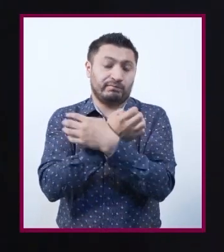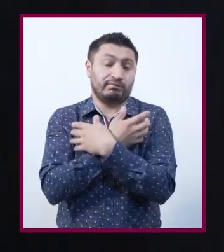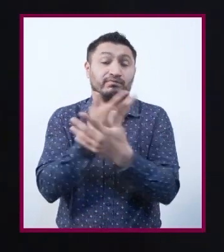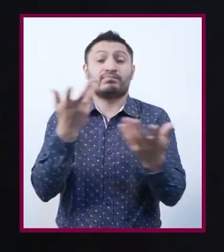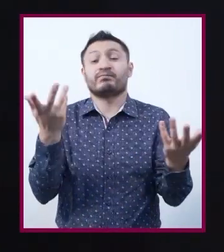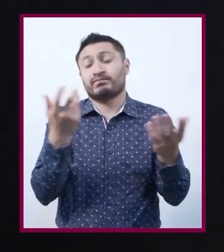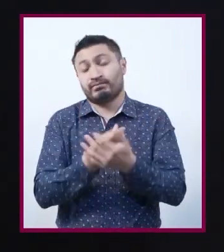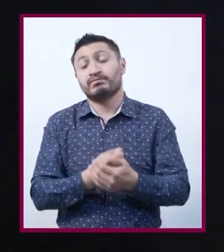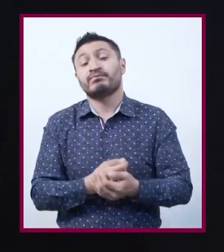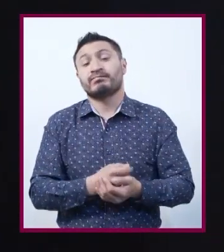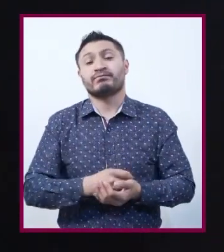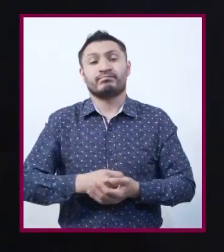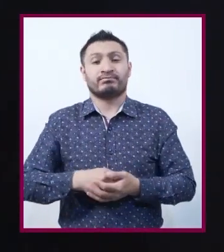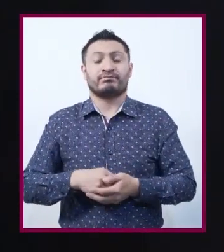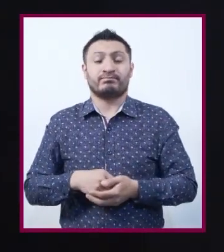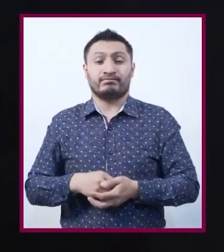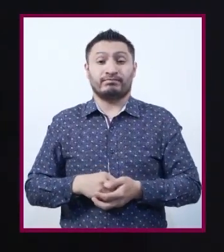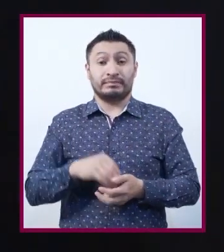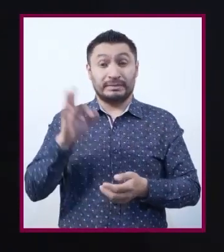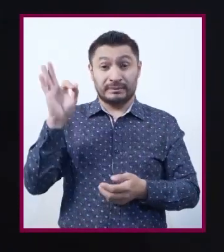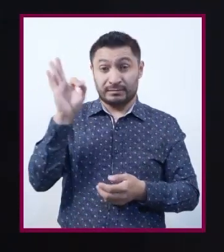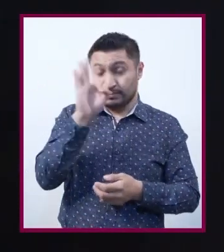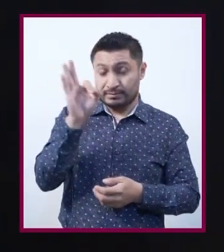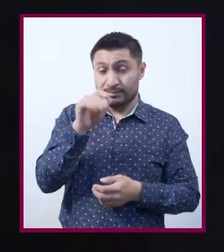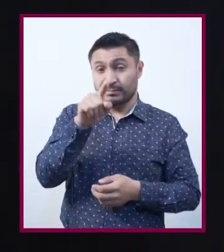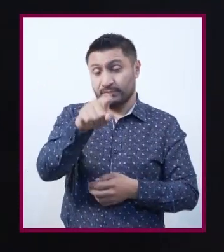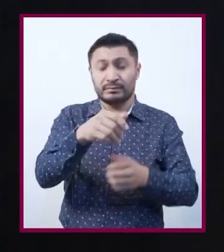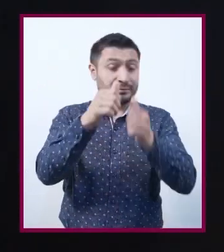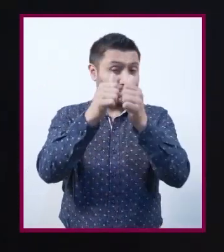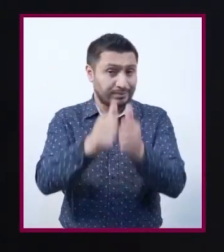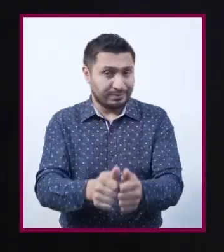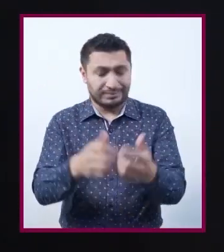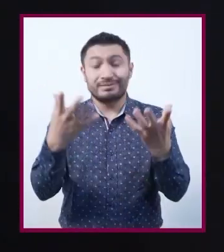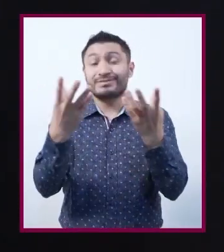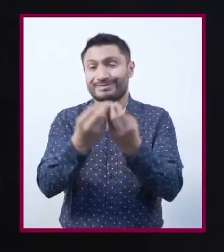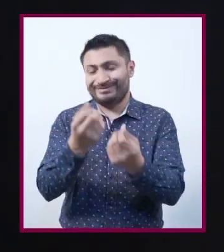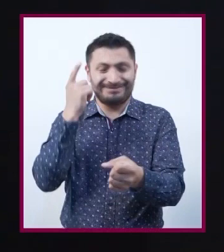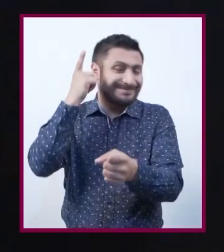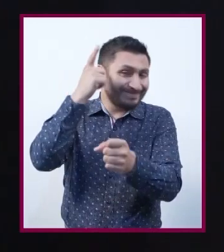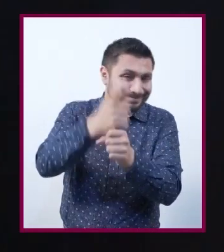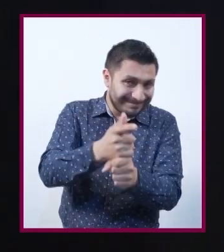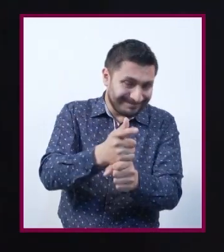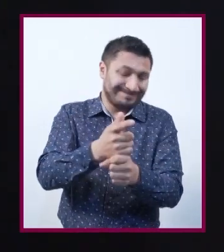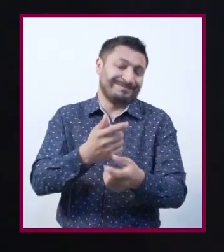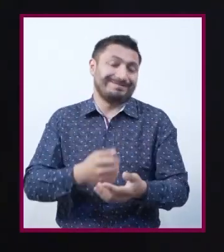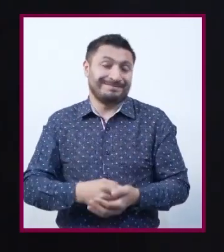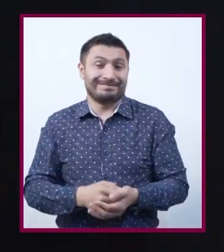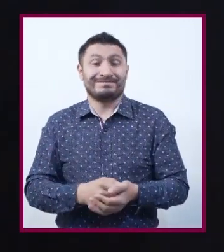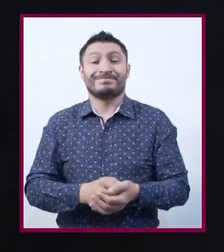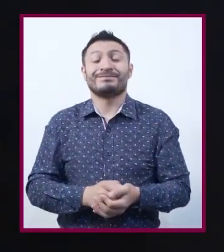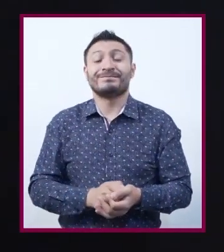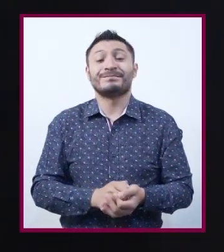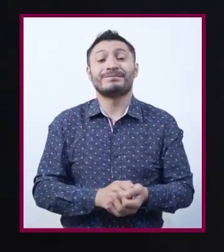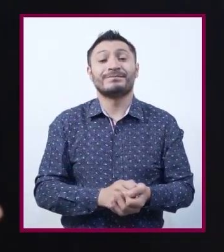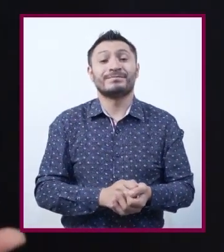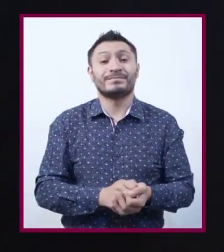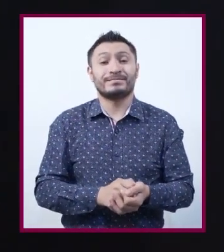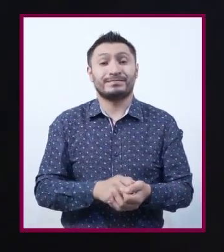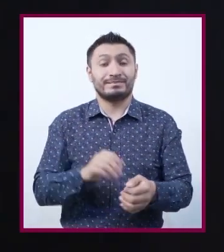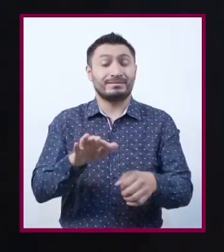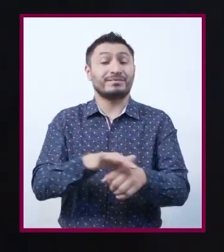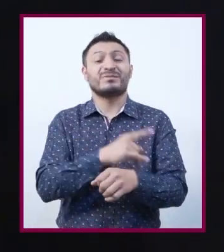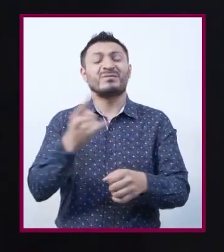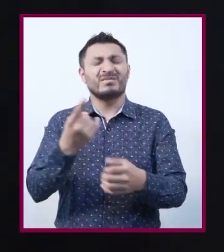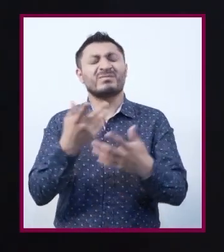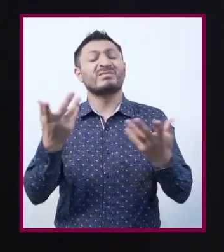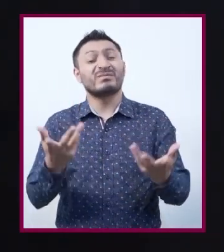etapa importantísima. Quizás, si no le cambias, juntos podamos comprender con la ayuda de un especialista por